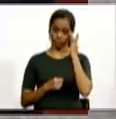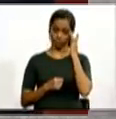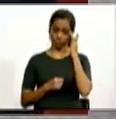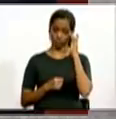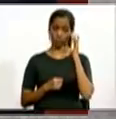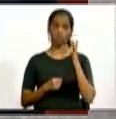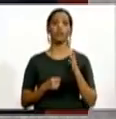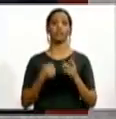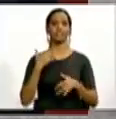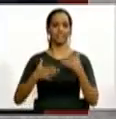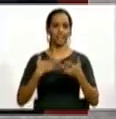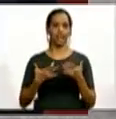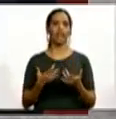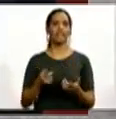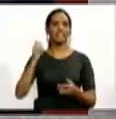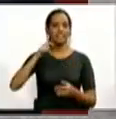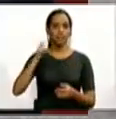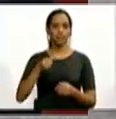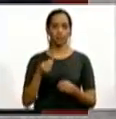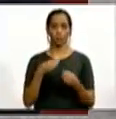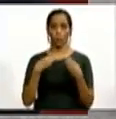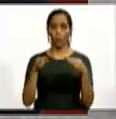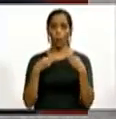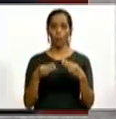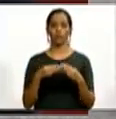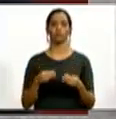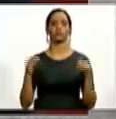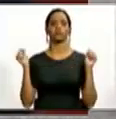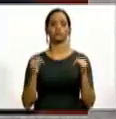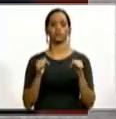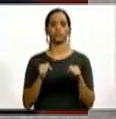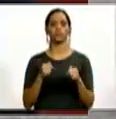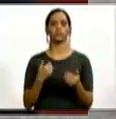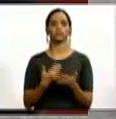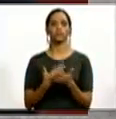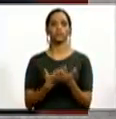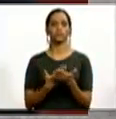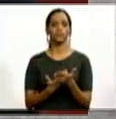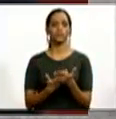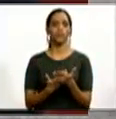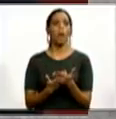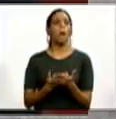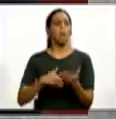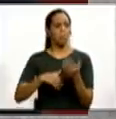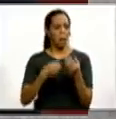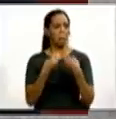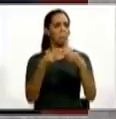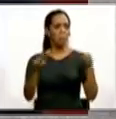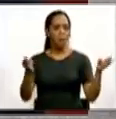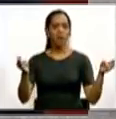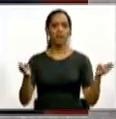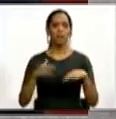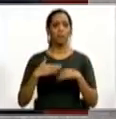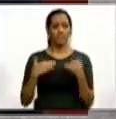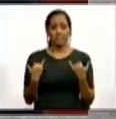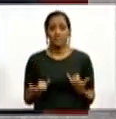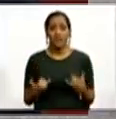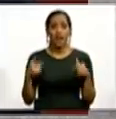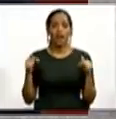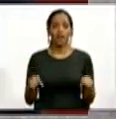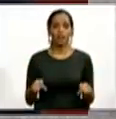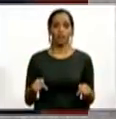esto público. Es decir, la otra cosa, ¿no? Es decir, aquí está planteando este tema... Vamos a plantearlo públicamente porque ya aquí no